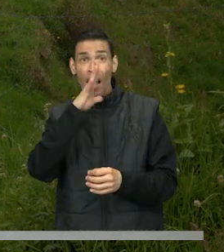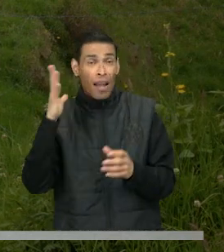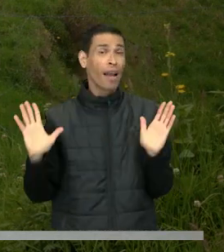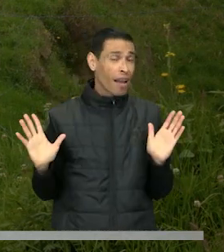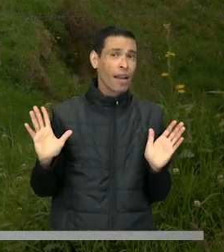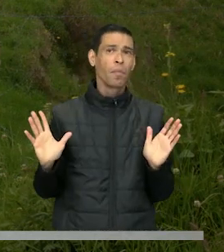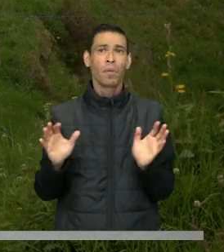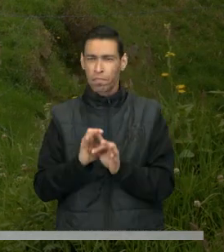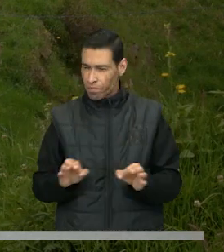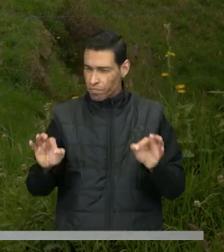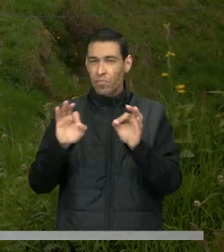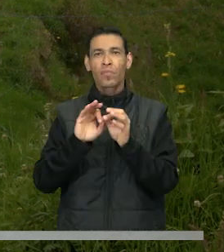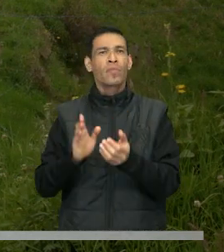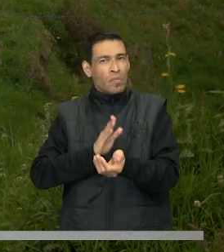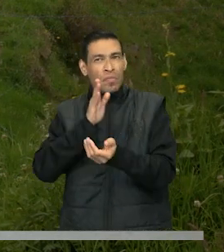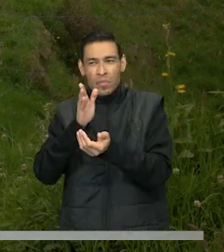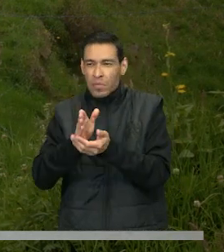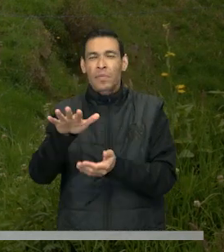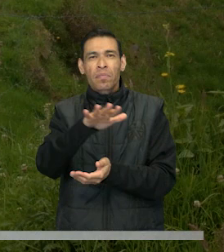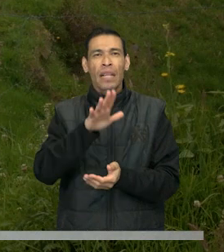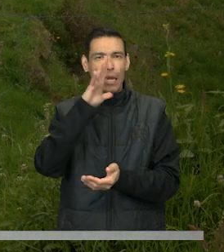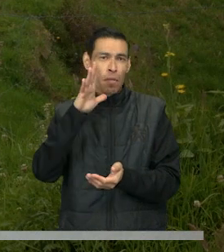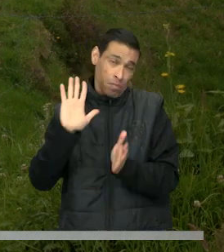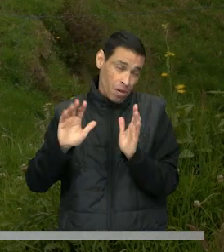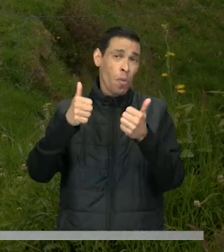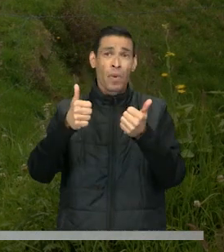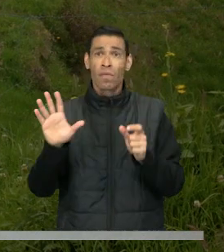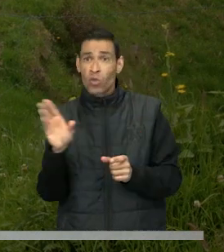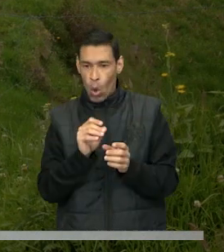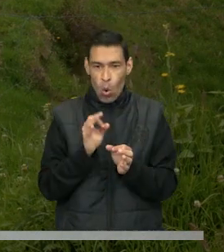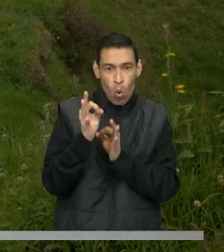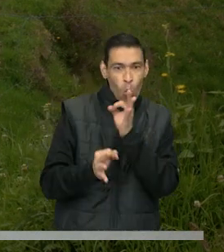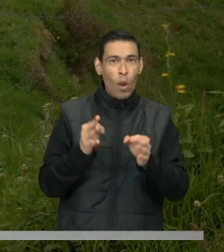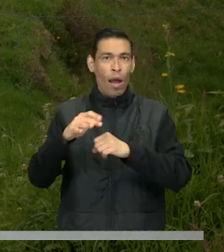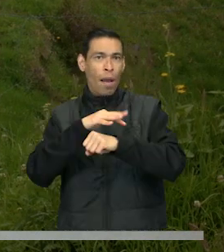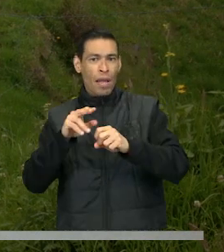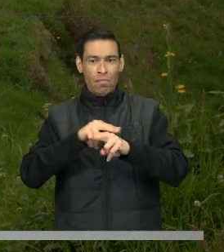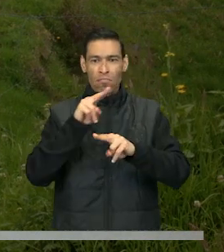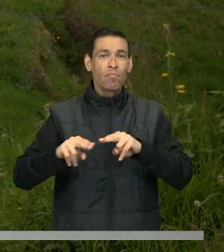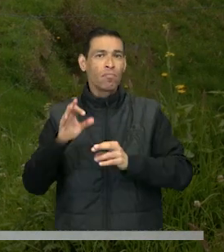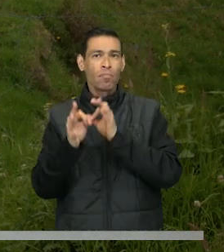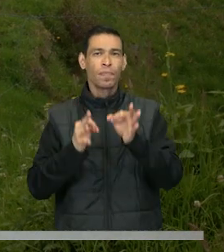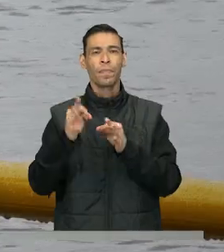Entonces, regresemos al campo, pero regresémoslos de buena forma, cuidando el entorno.